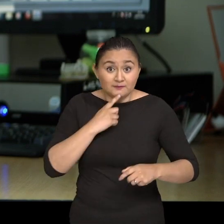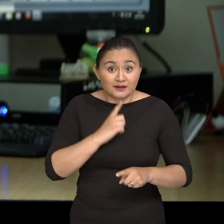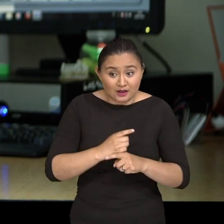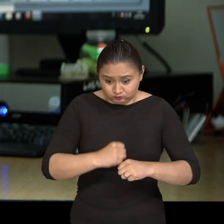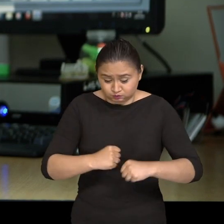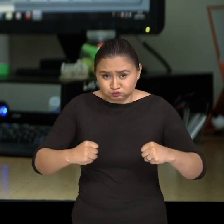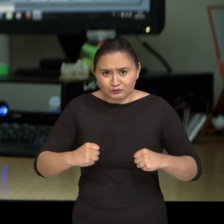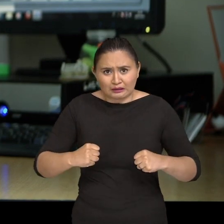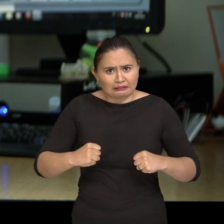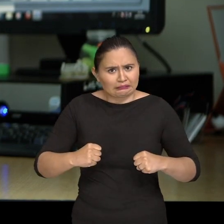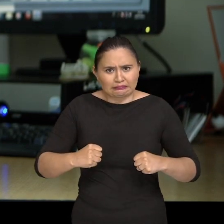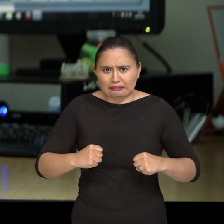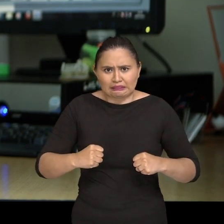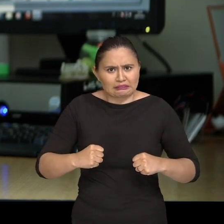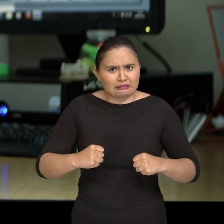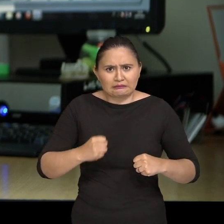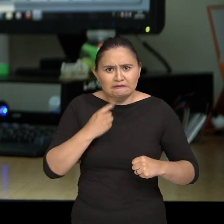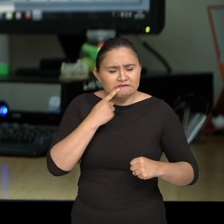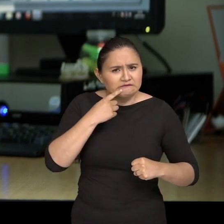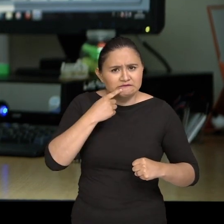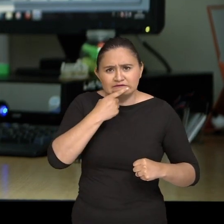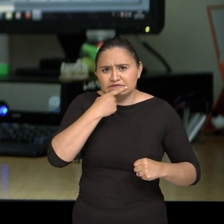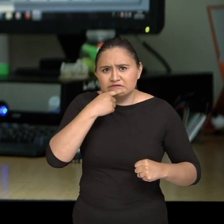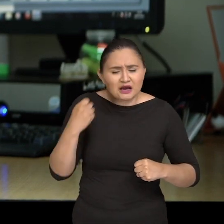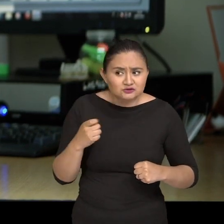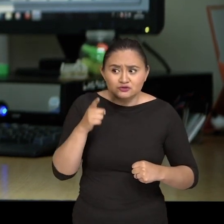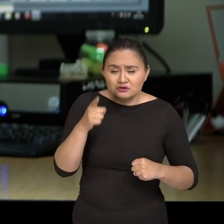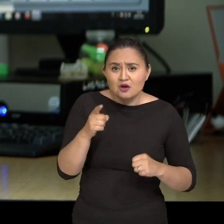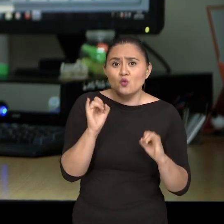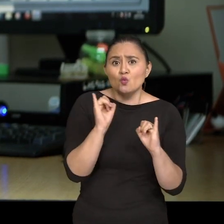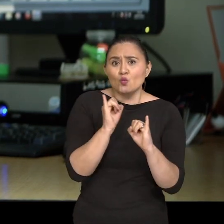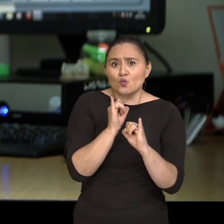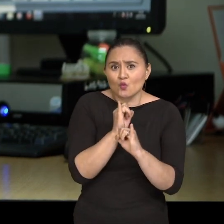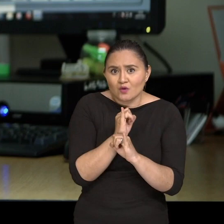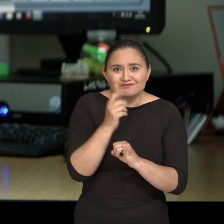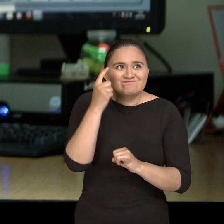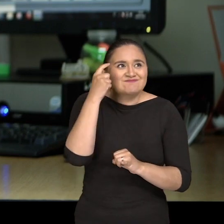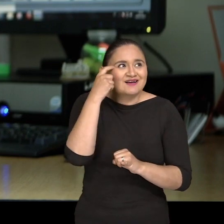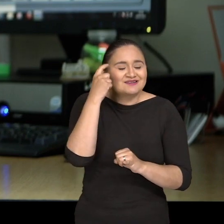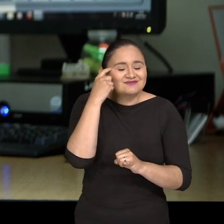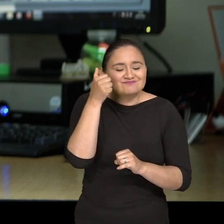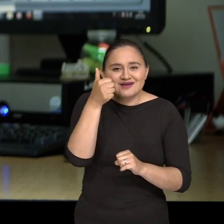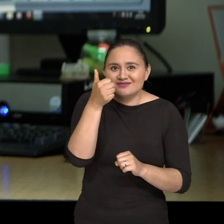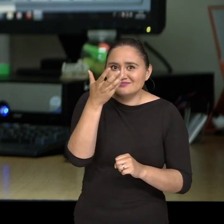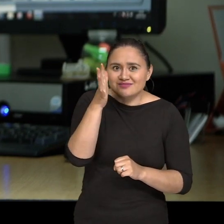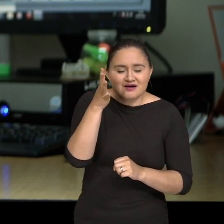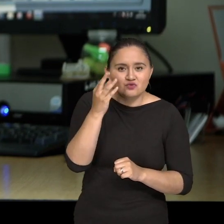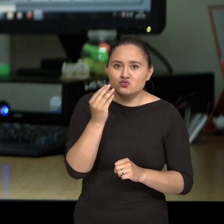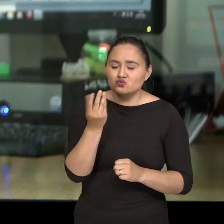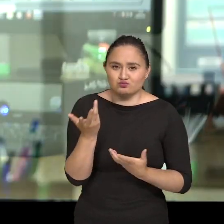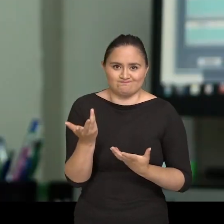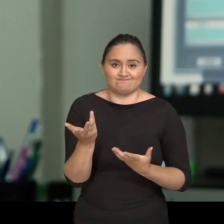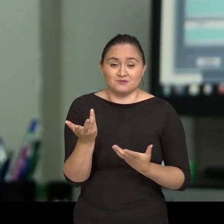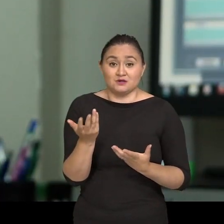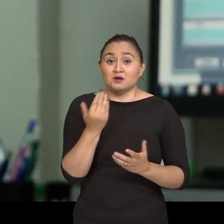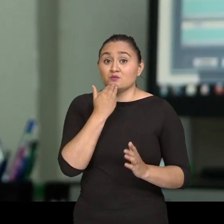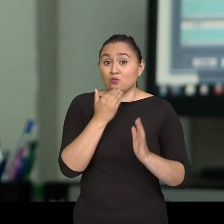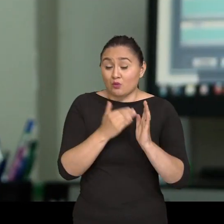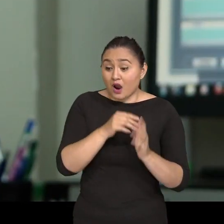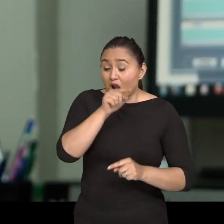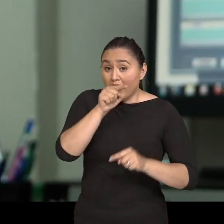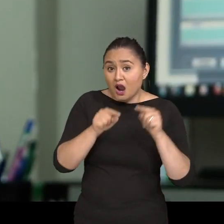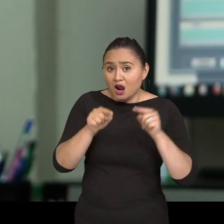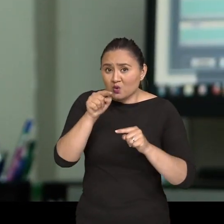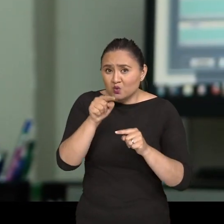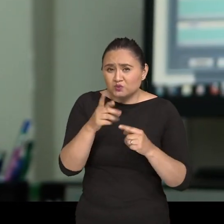gordos cuando en realidad pues están extremadamente delgados en una idea de tipo que se hace una idea de tipo irracional hasta ahora no hay